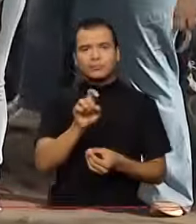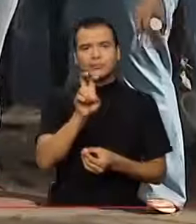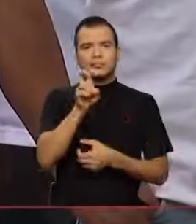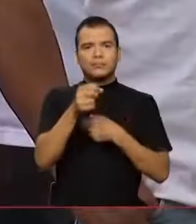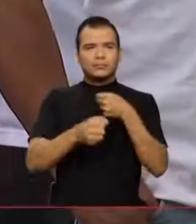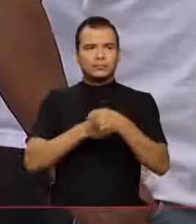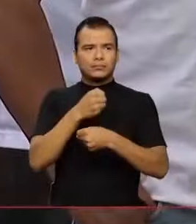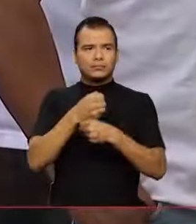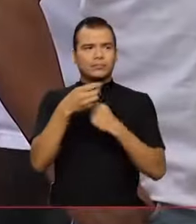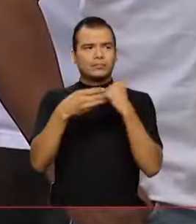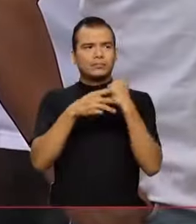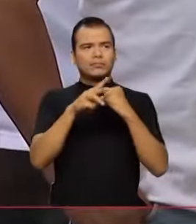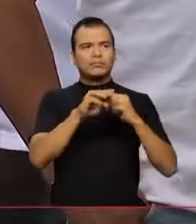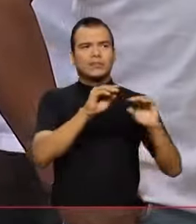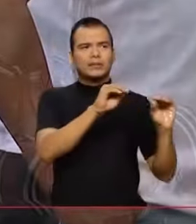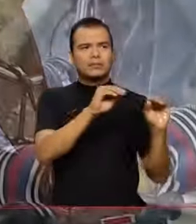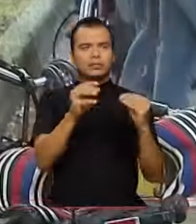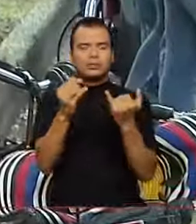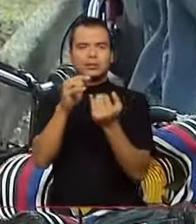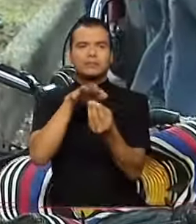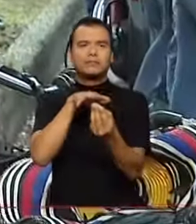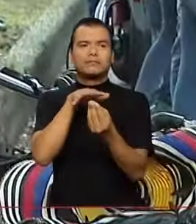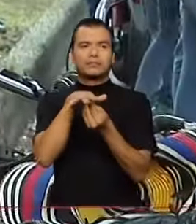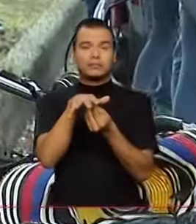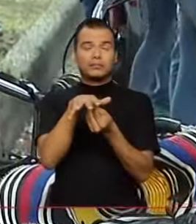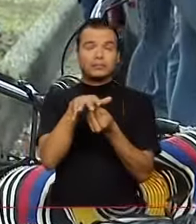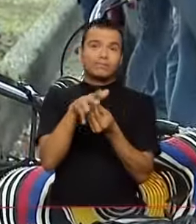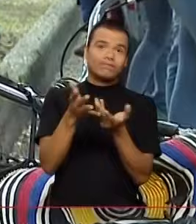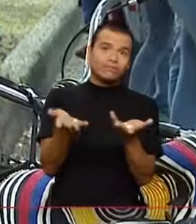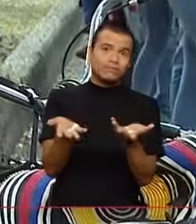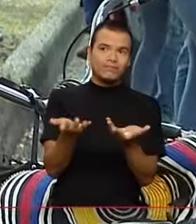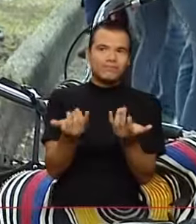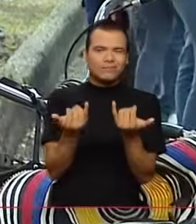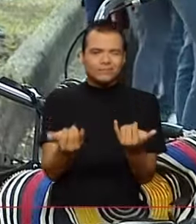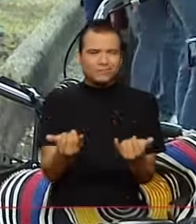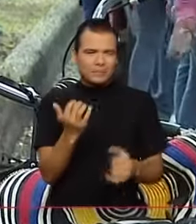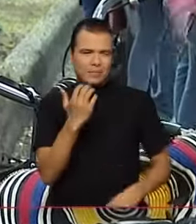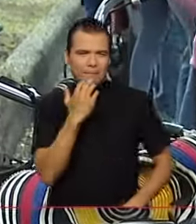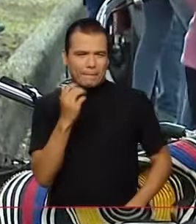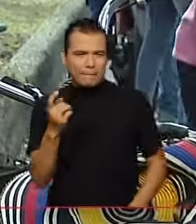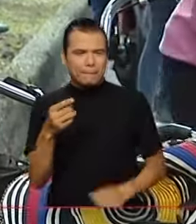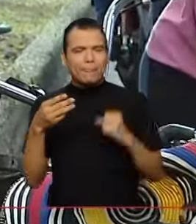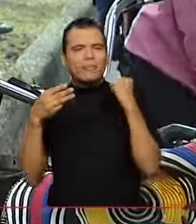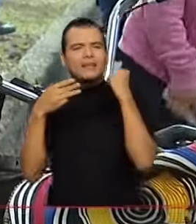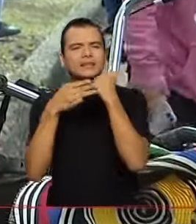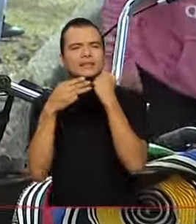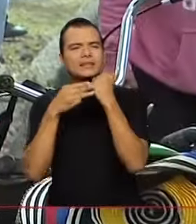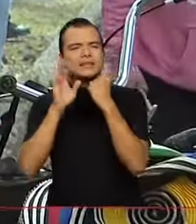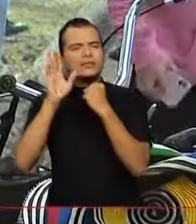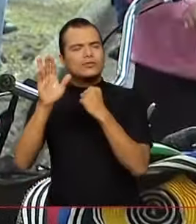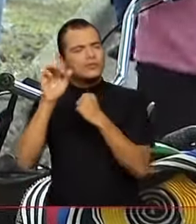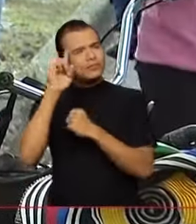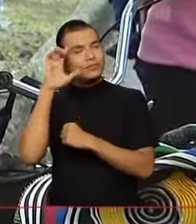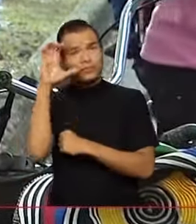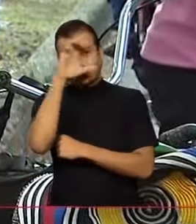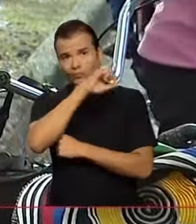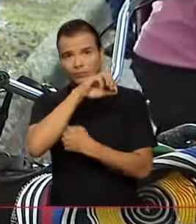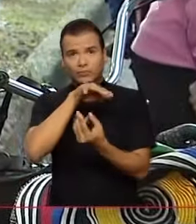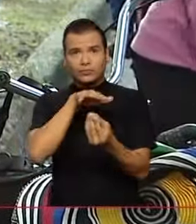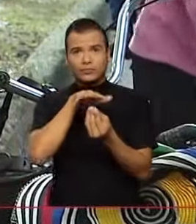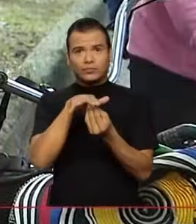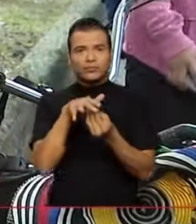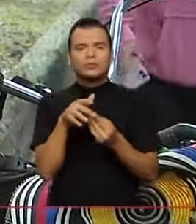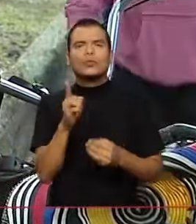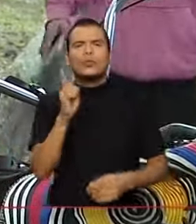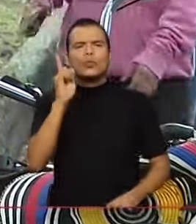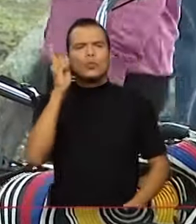ve fracturada. En lo fundamental, para el caso particular del SENA, se ve fracturada porque